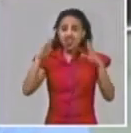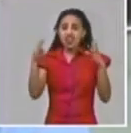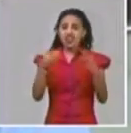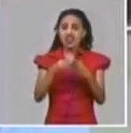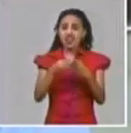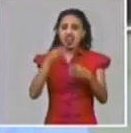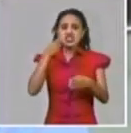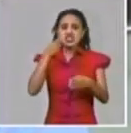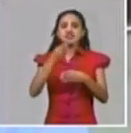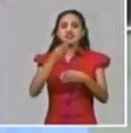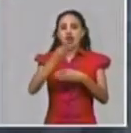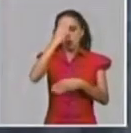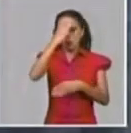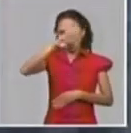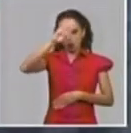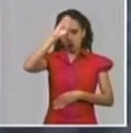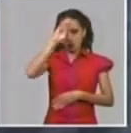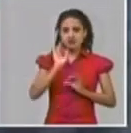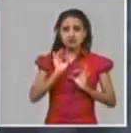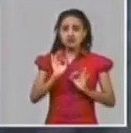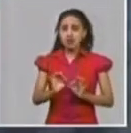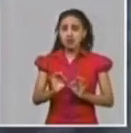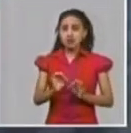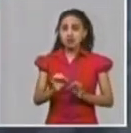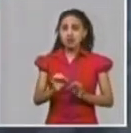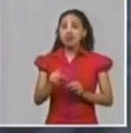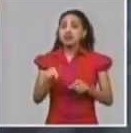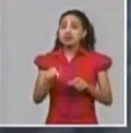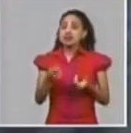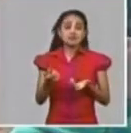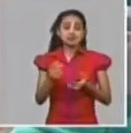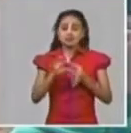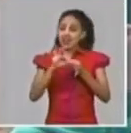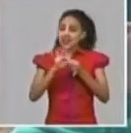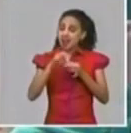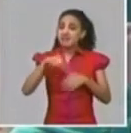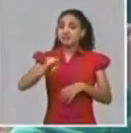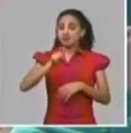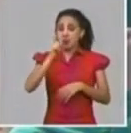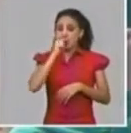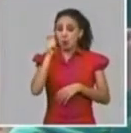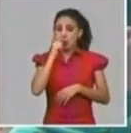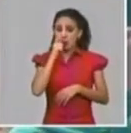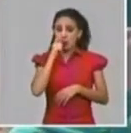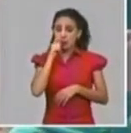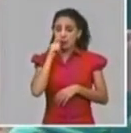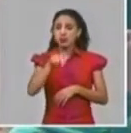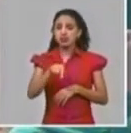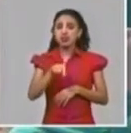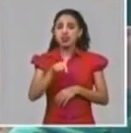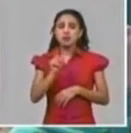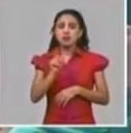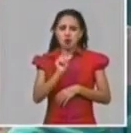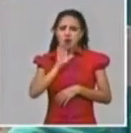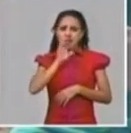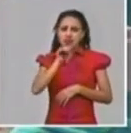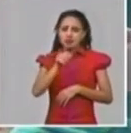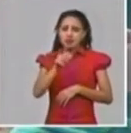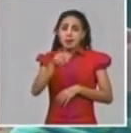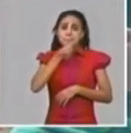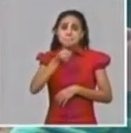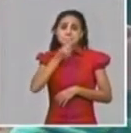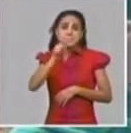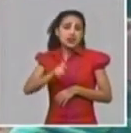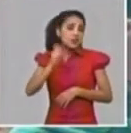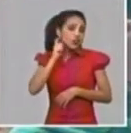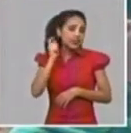de Santiago de Cuba, siempre con pronósticos muy reservados. En la conquista de sus pocas palabras, esta reportera quiso ofrecer